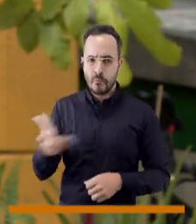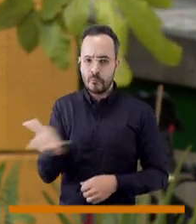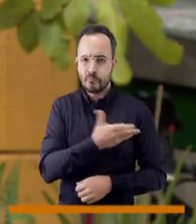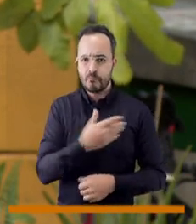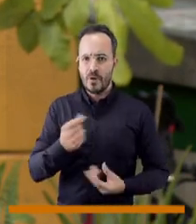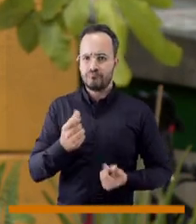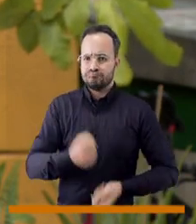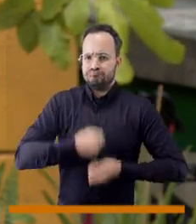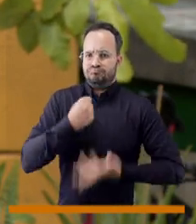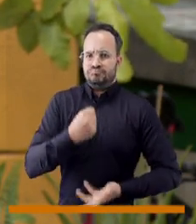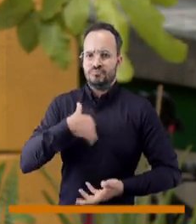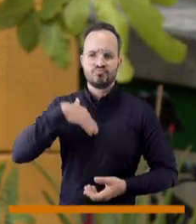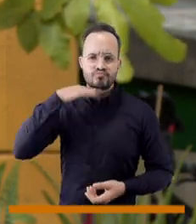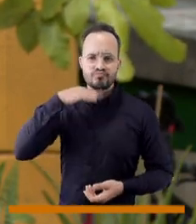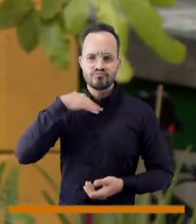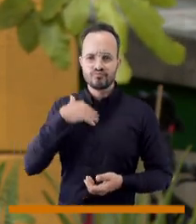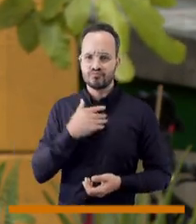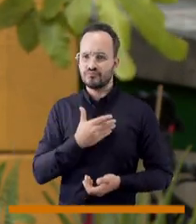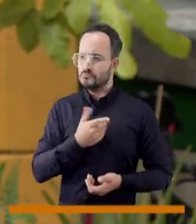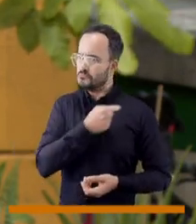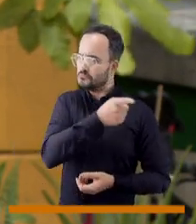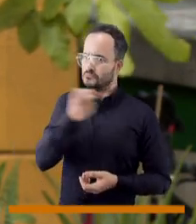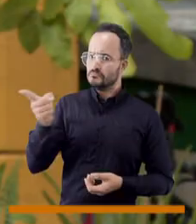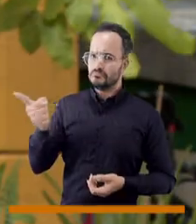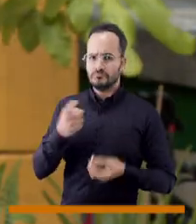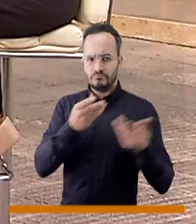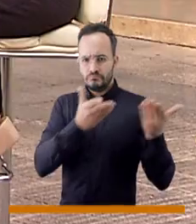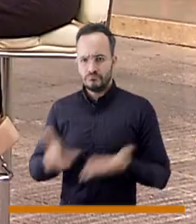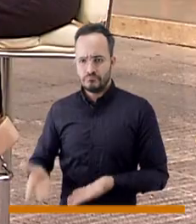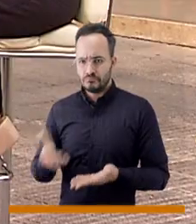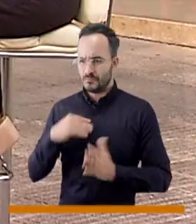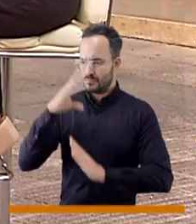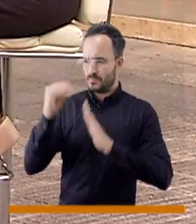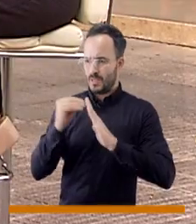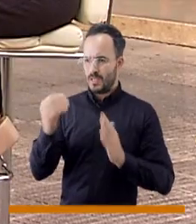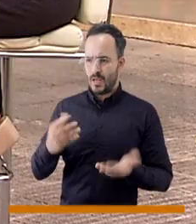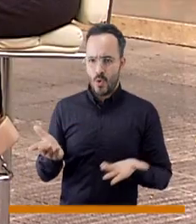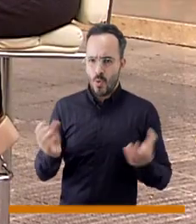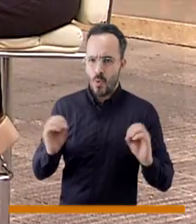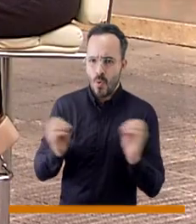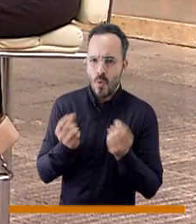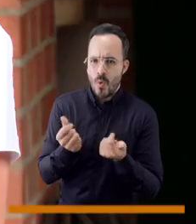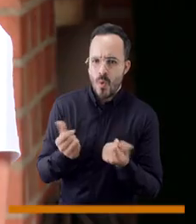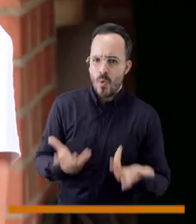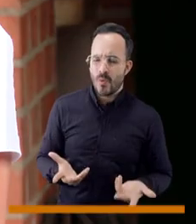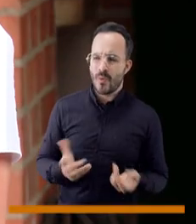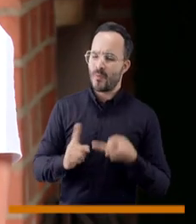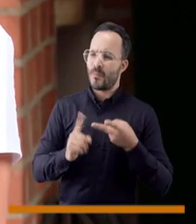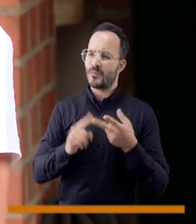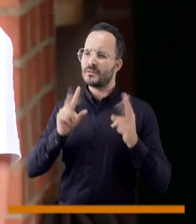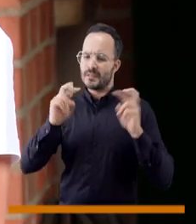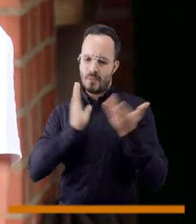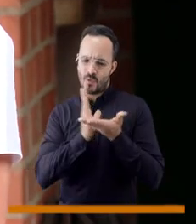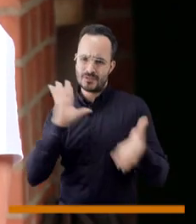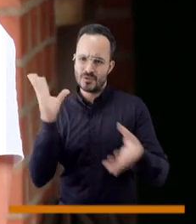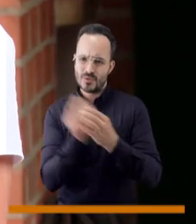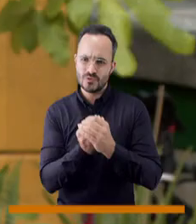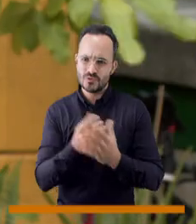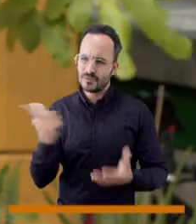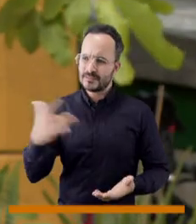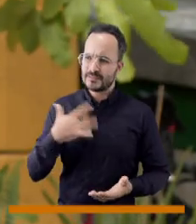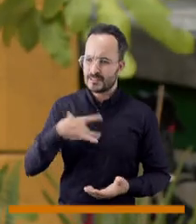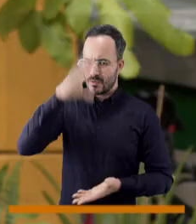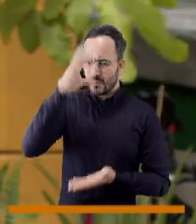¿No existen los recursos suficientes para la institución educativa o la institución Guillermo Vélez Vélez,